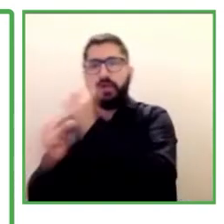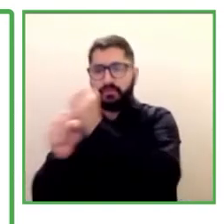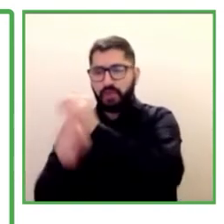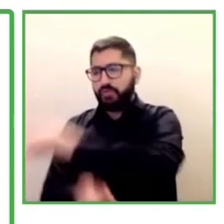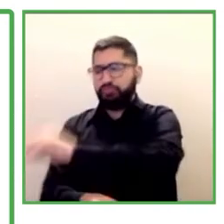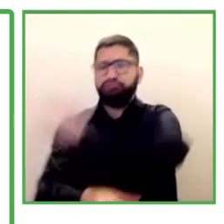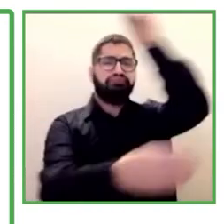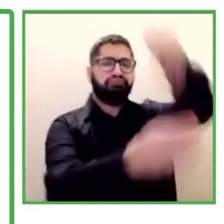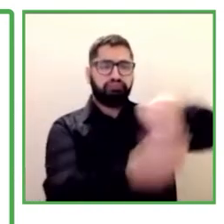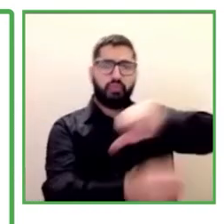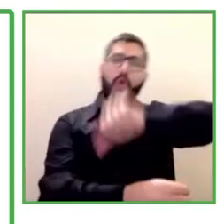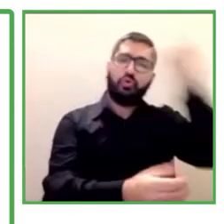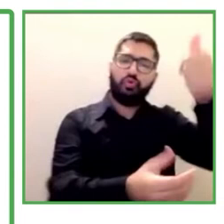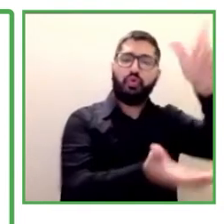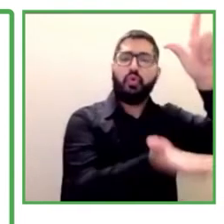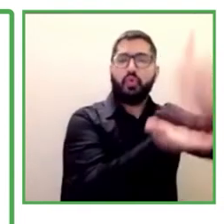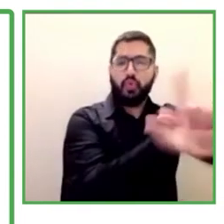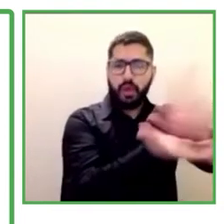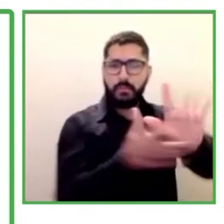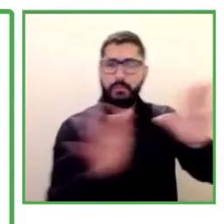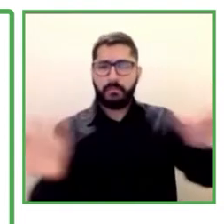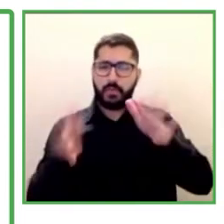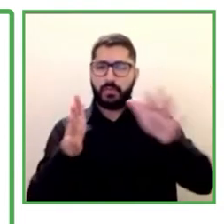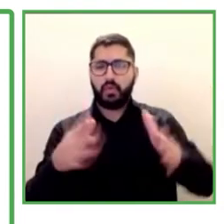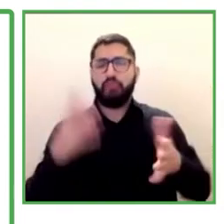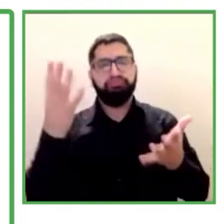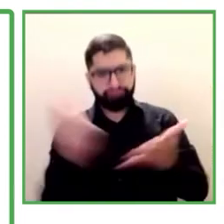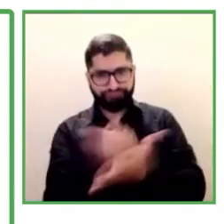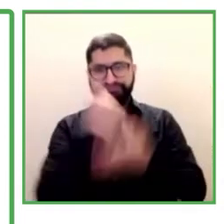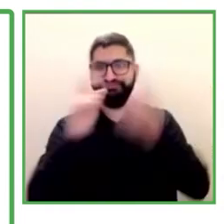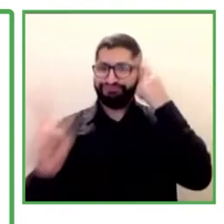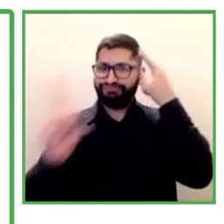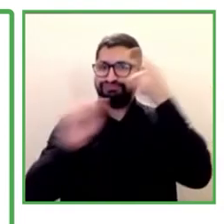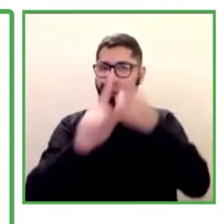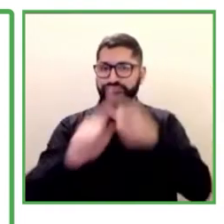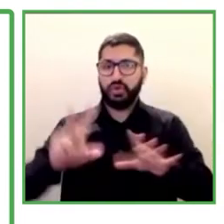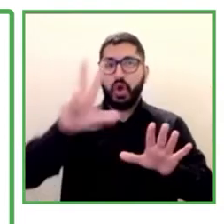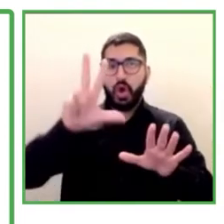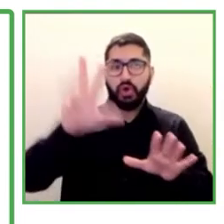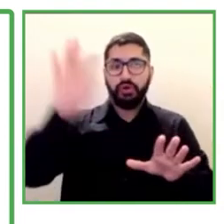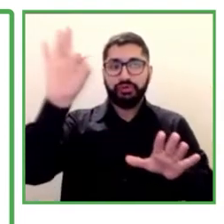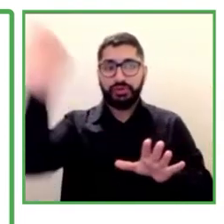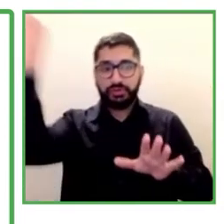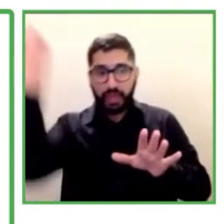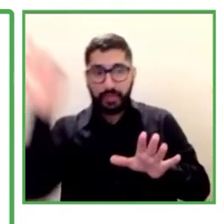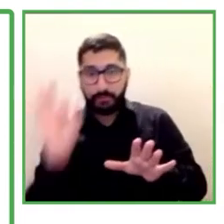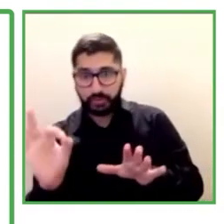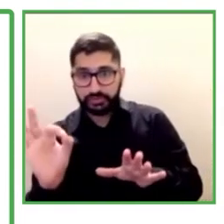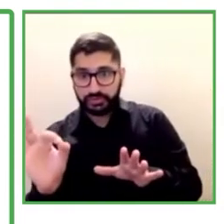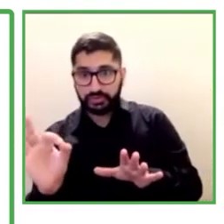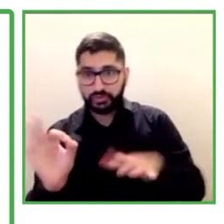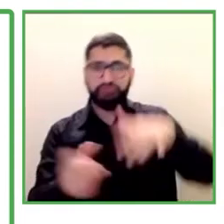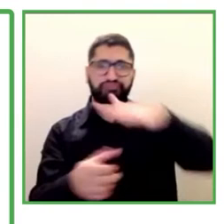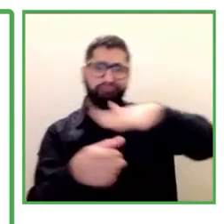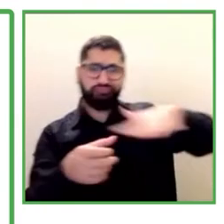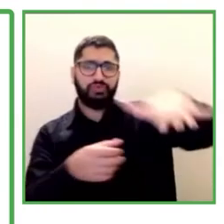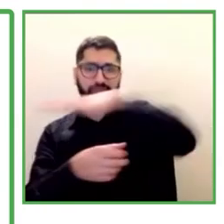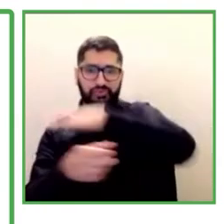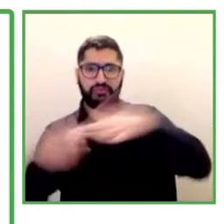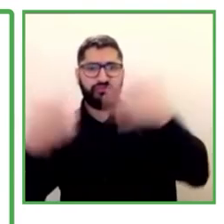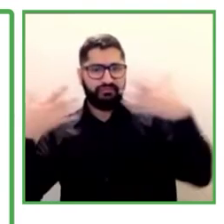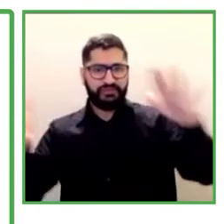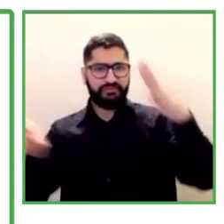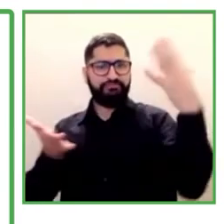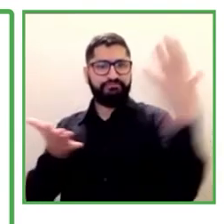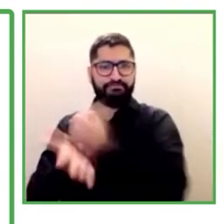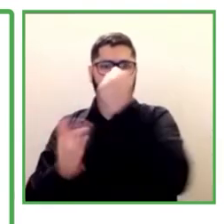lo menos 80 casos al año. Cuando hablamos de transformación cultural, también en esta última década hemos